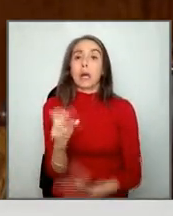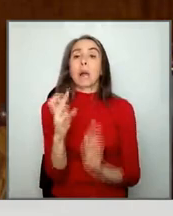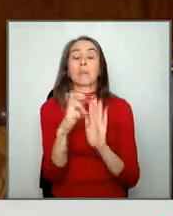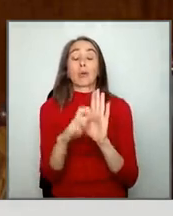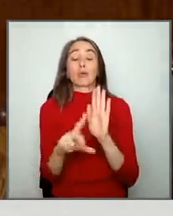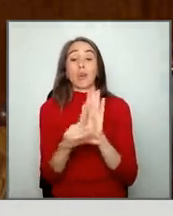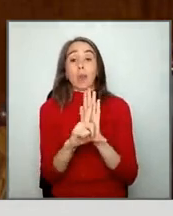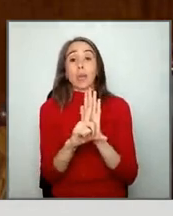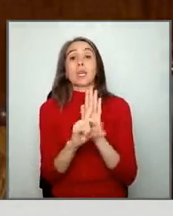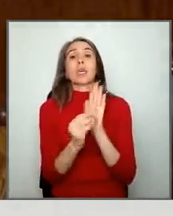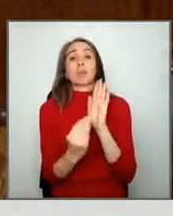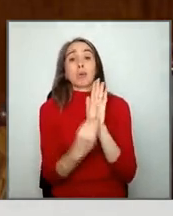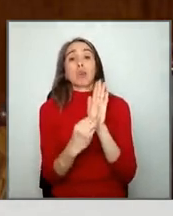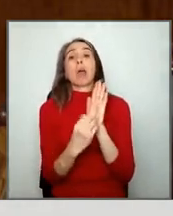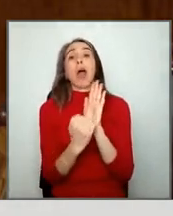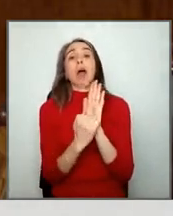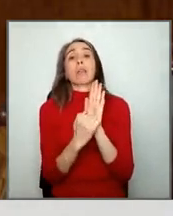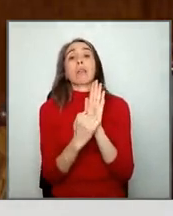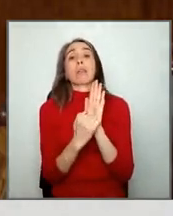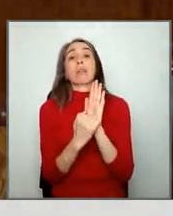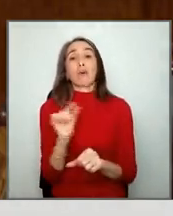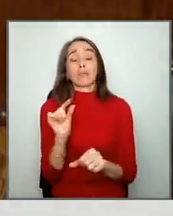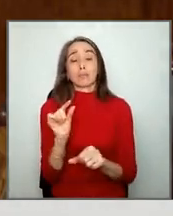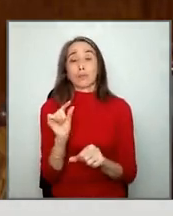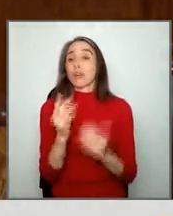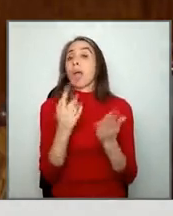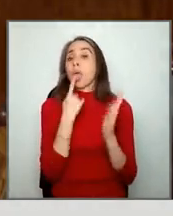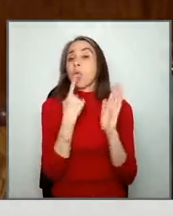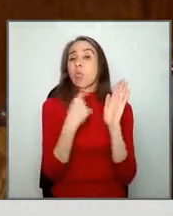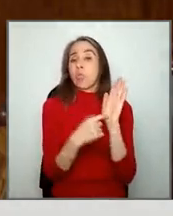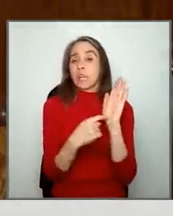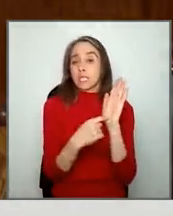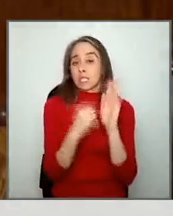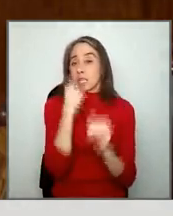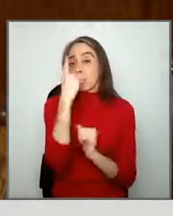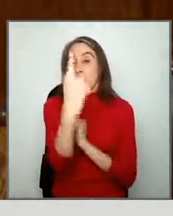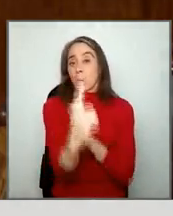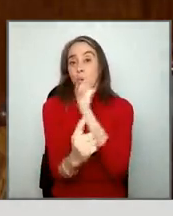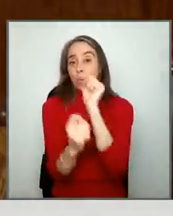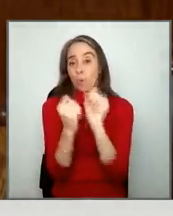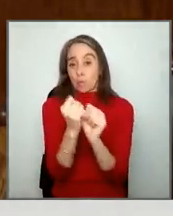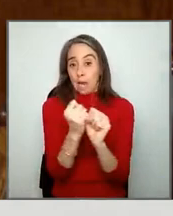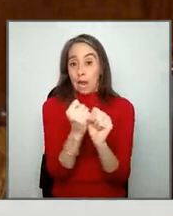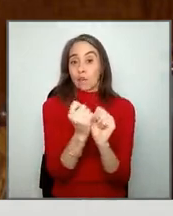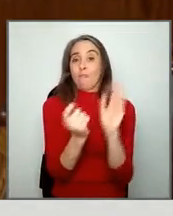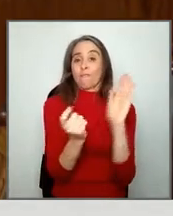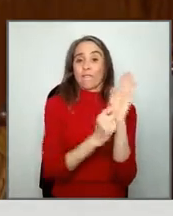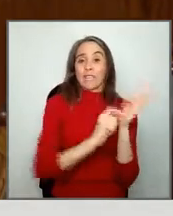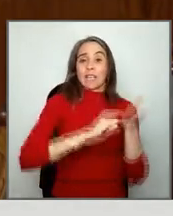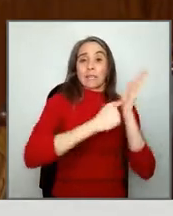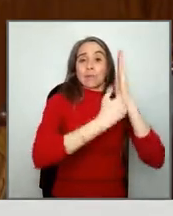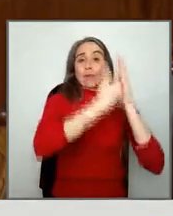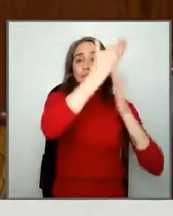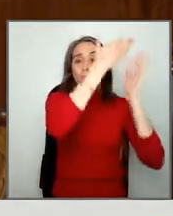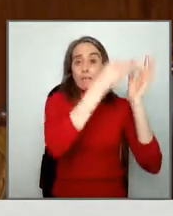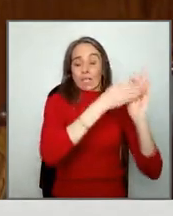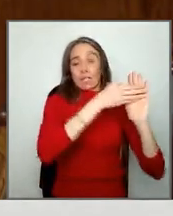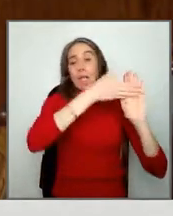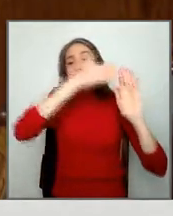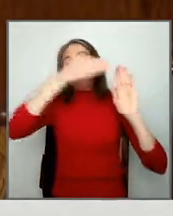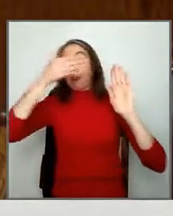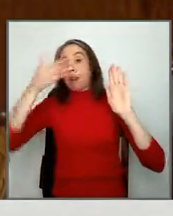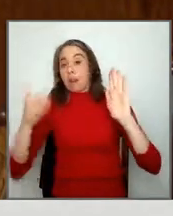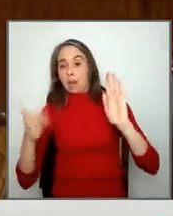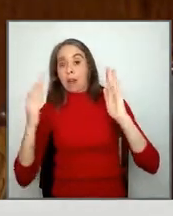transitoria la cual Establece que en un plazo de un año contado desde la publicación de esta ley se Serán adecuar las normas que